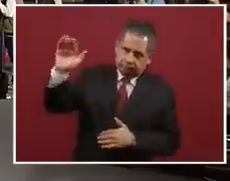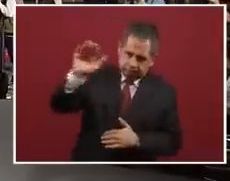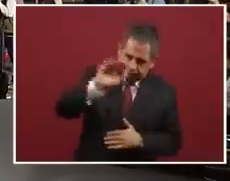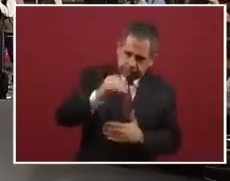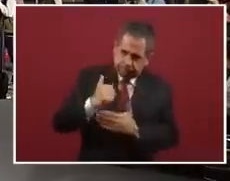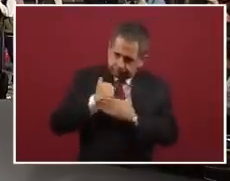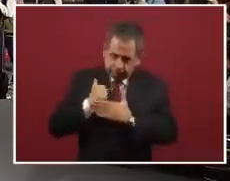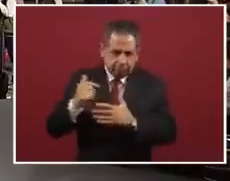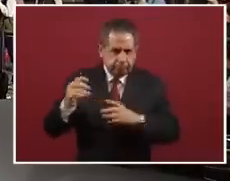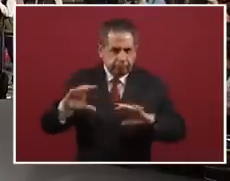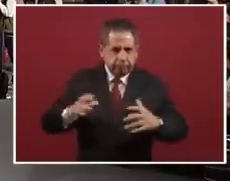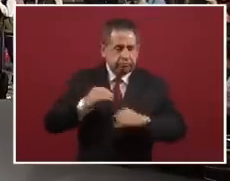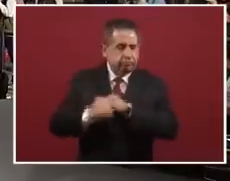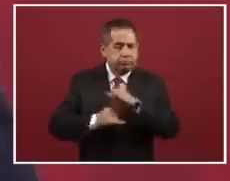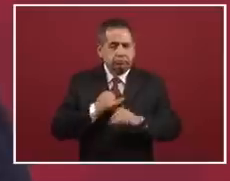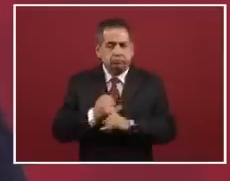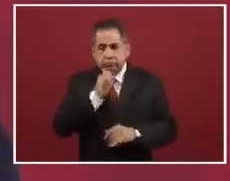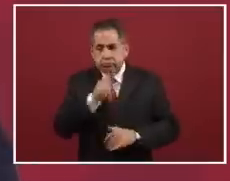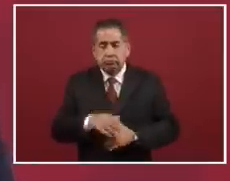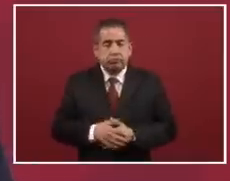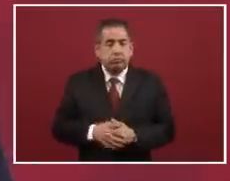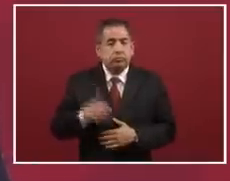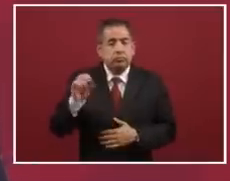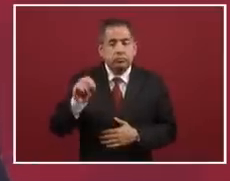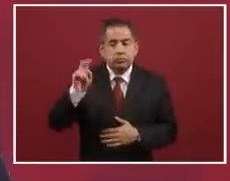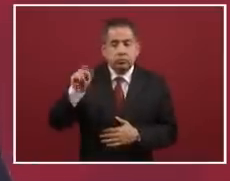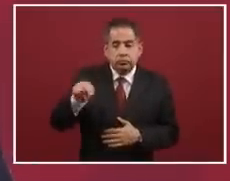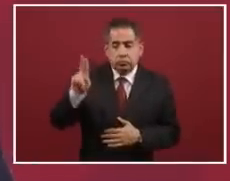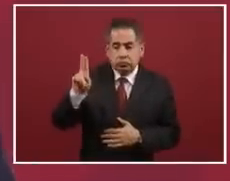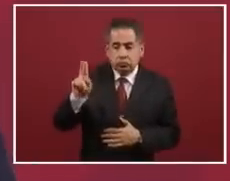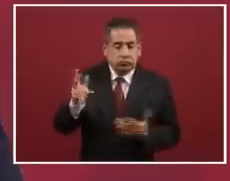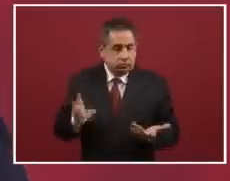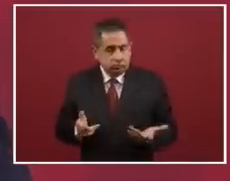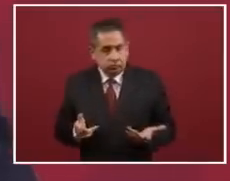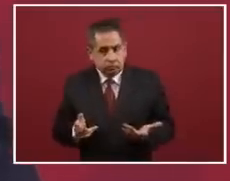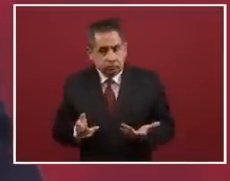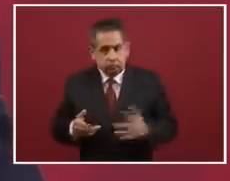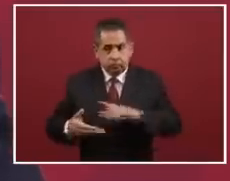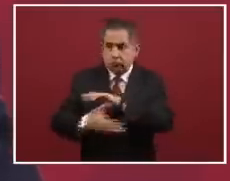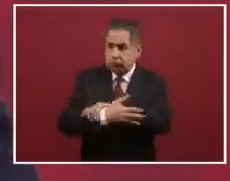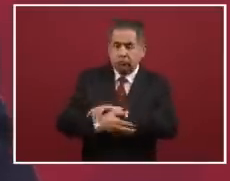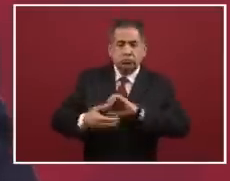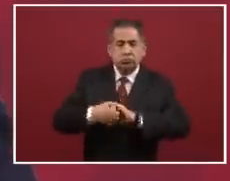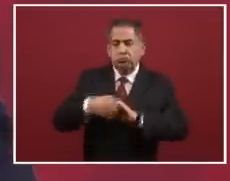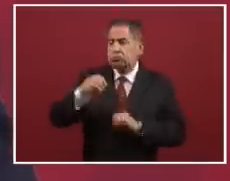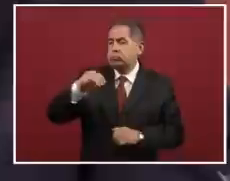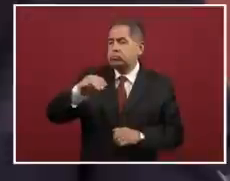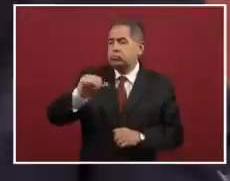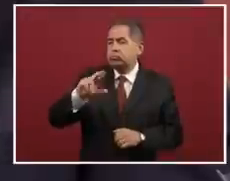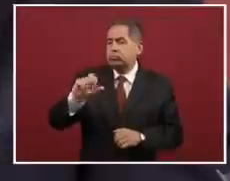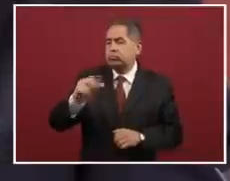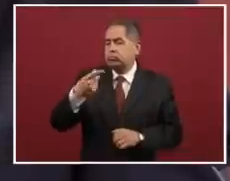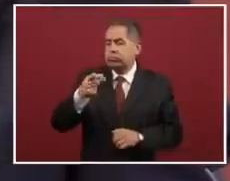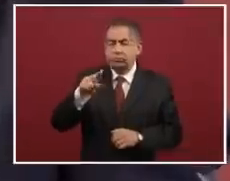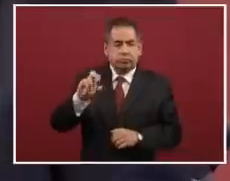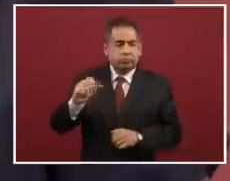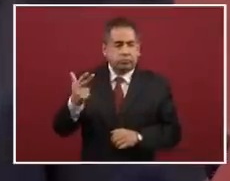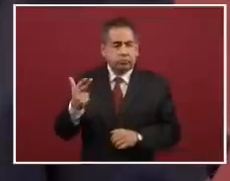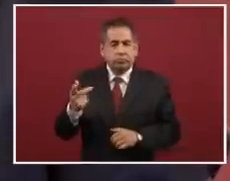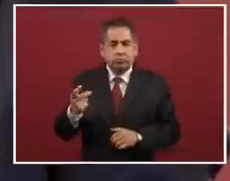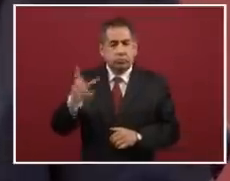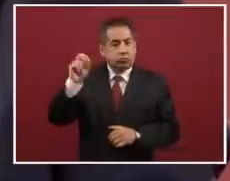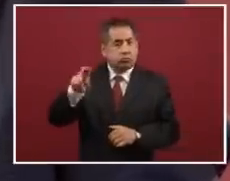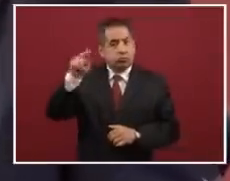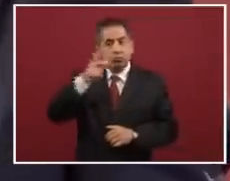es cuando, ¿no? Y también la Organización de las Naciones Unidas. Tenemos el Pacto de Marrakech. La Organización de las